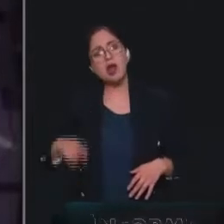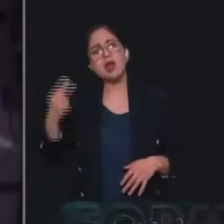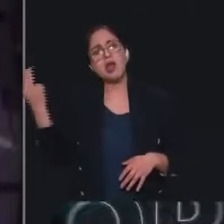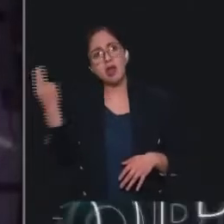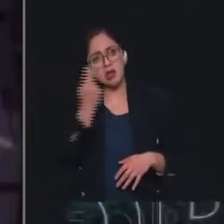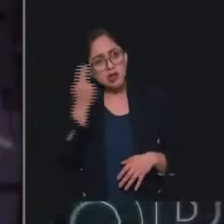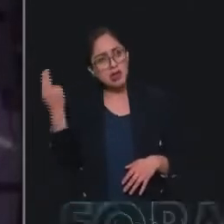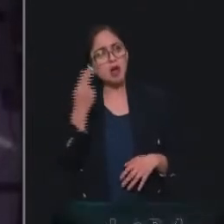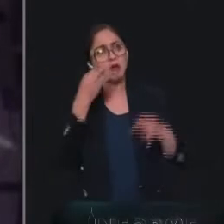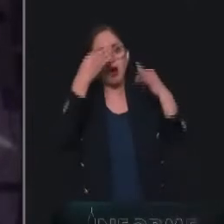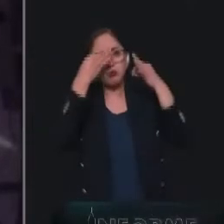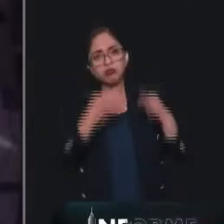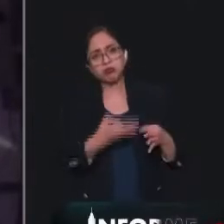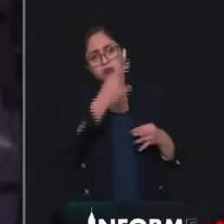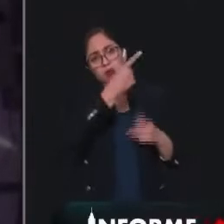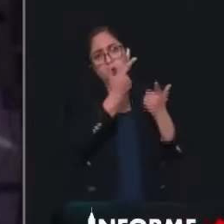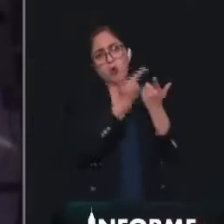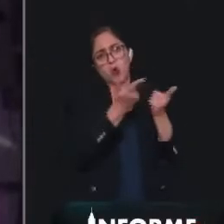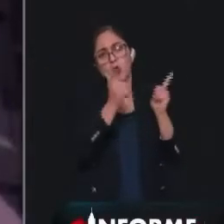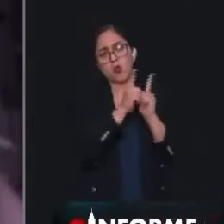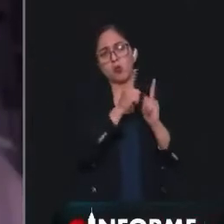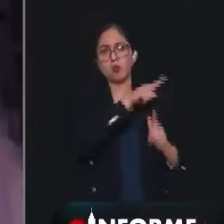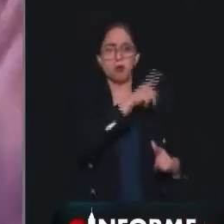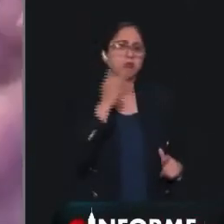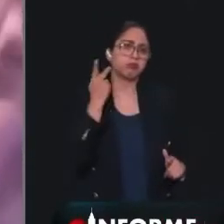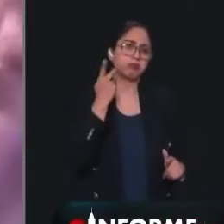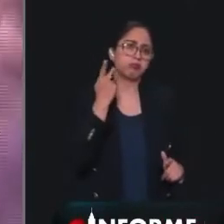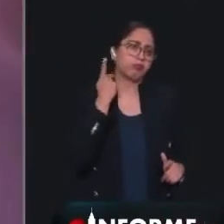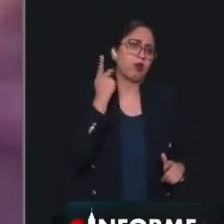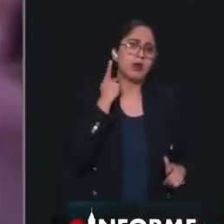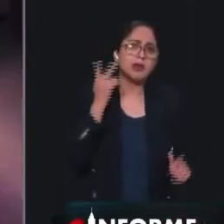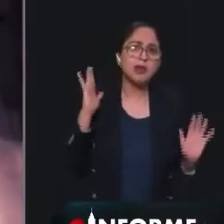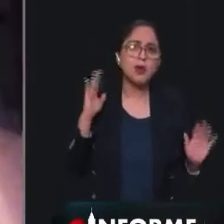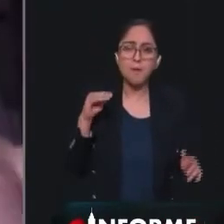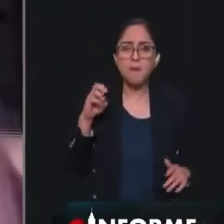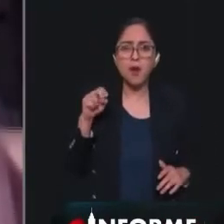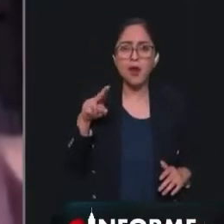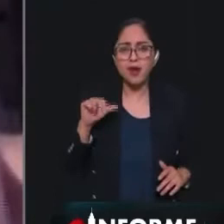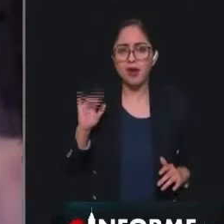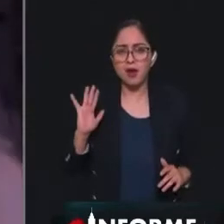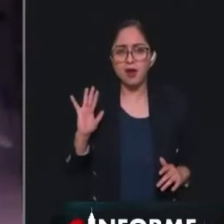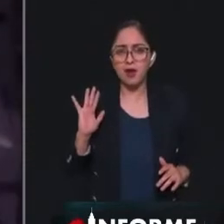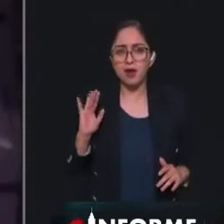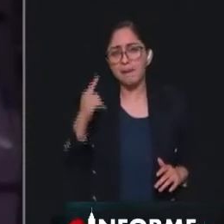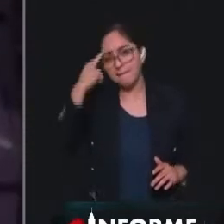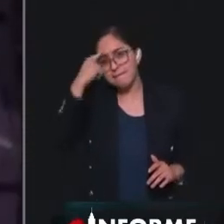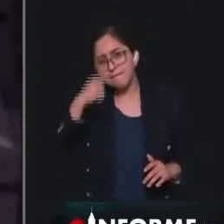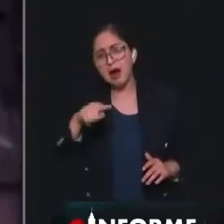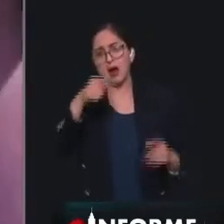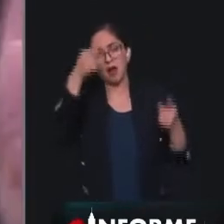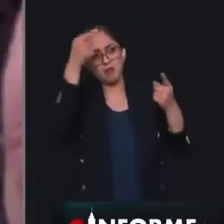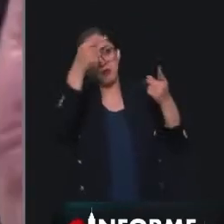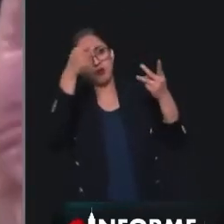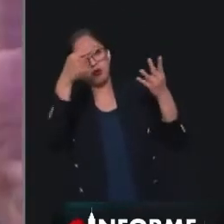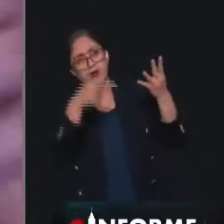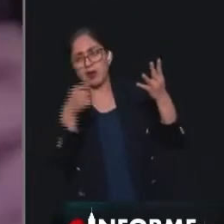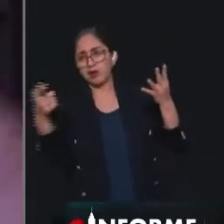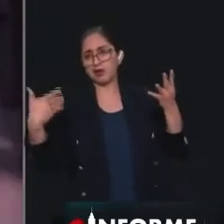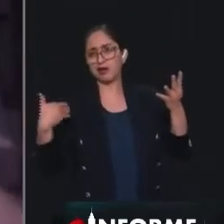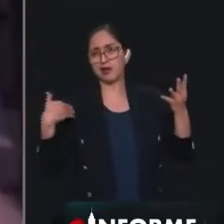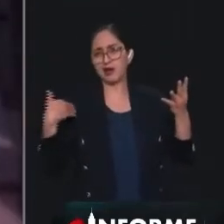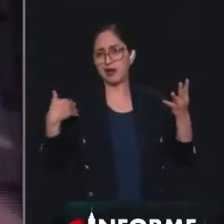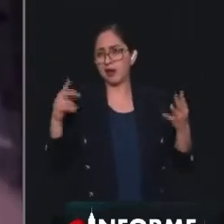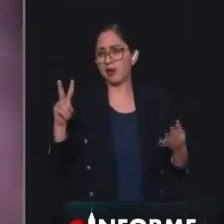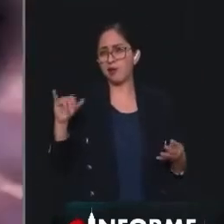partido, por ejemplo, tal vez para cumplir algunas de las tareas que señala Violeta, es